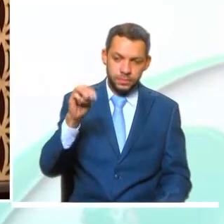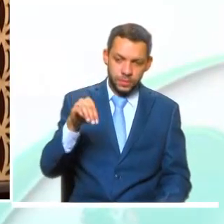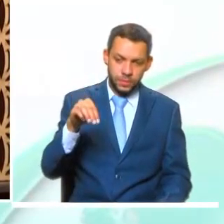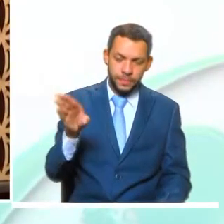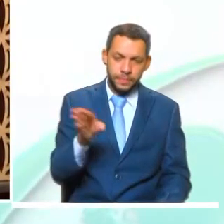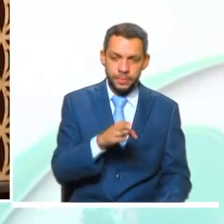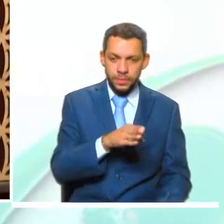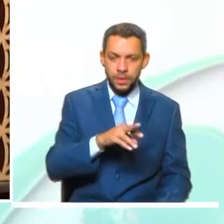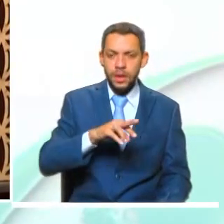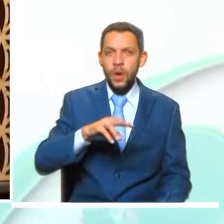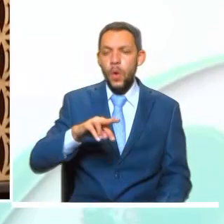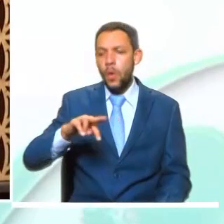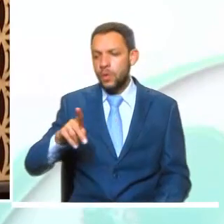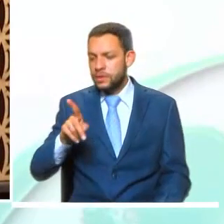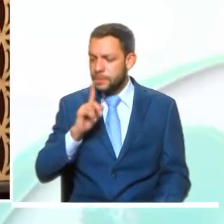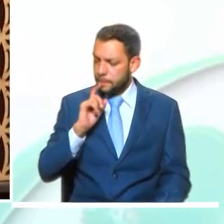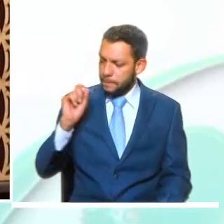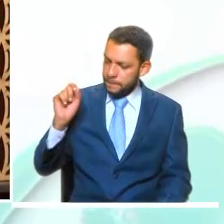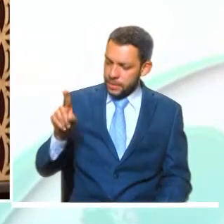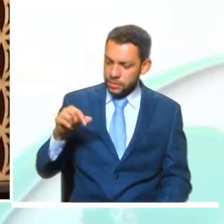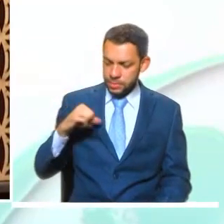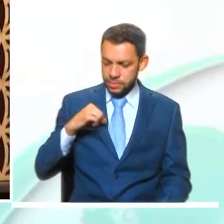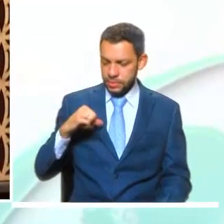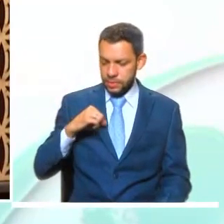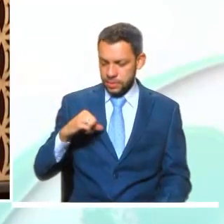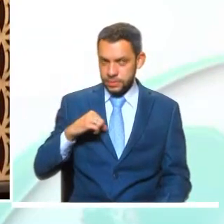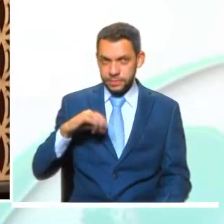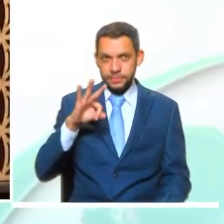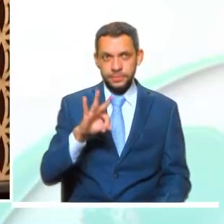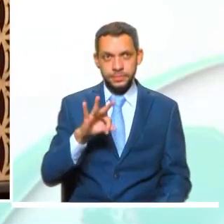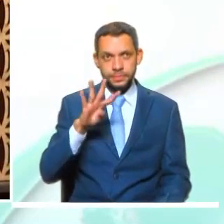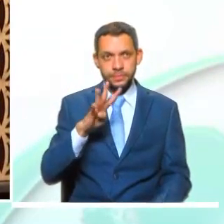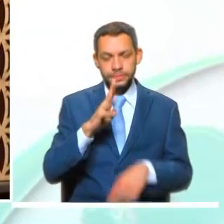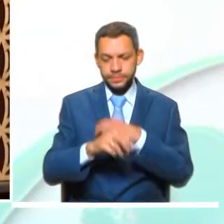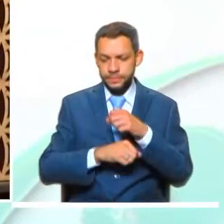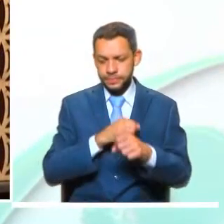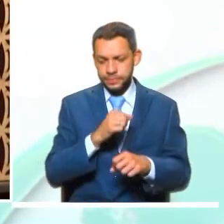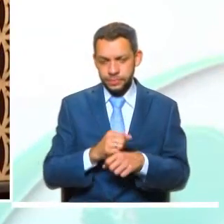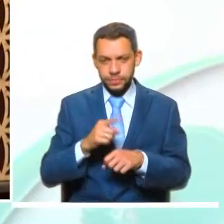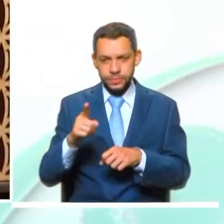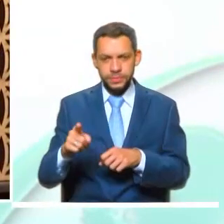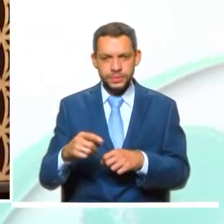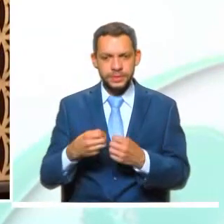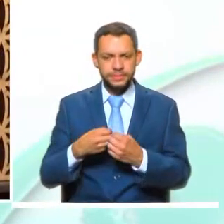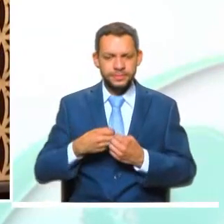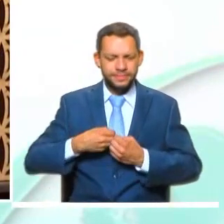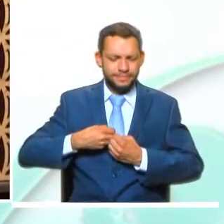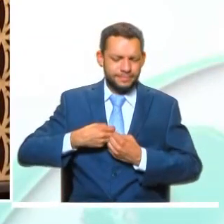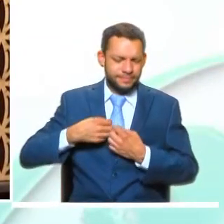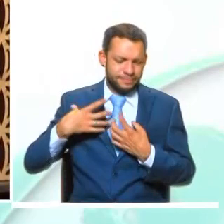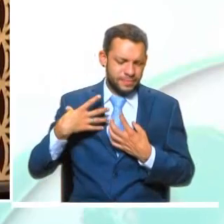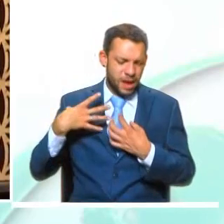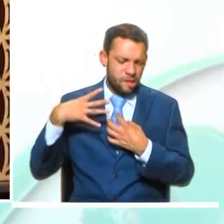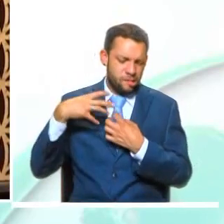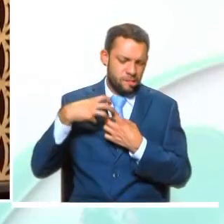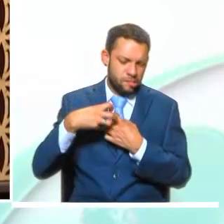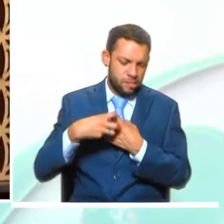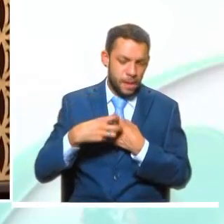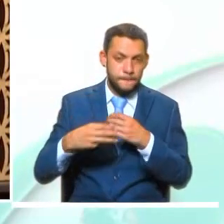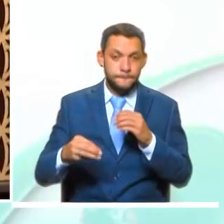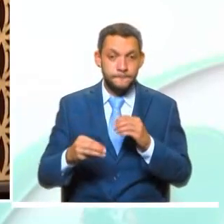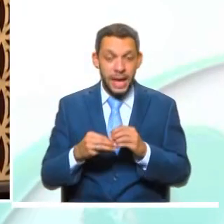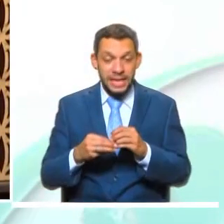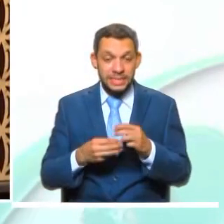lópez doctor tengo 34 años con artritis reumatoidea y estoy lactando que